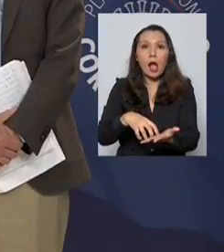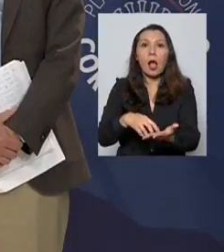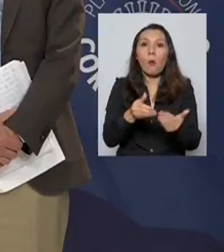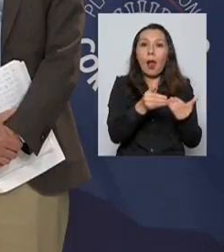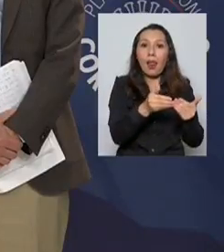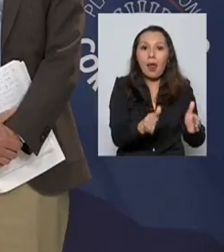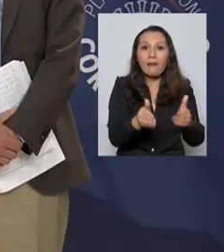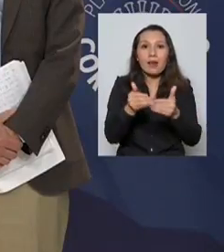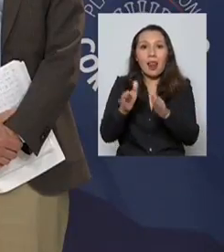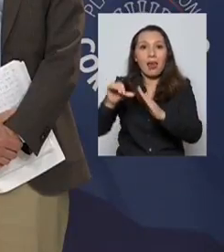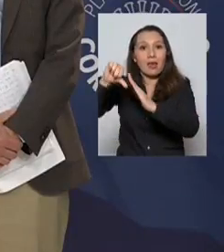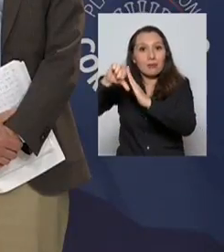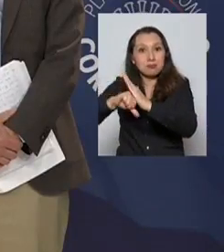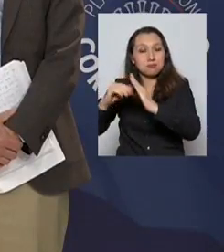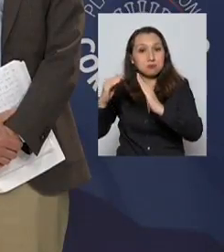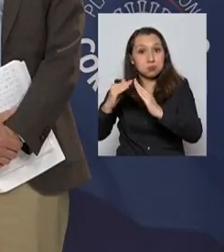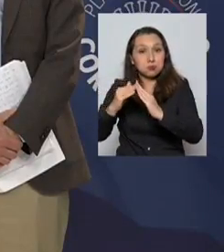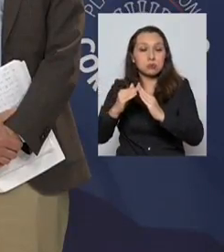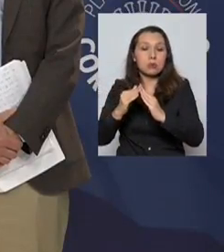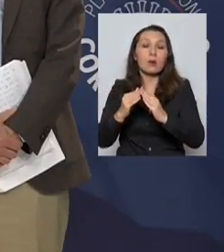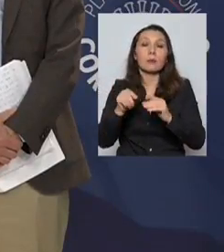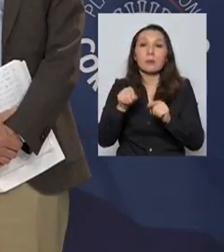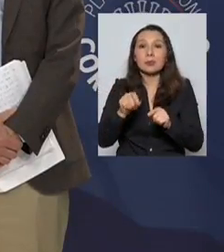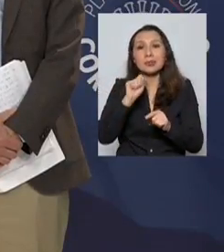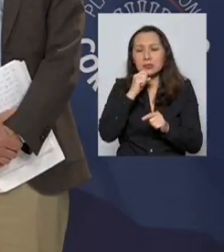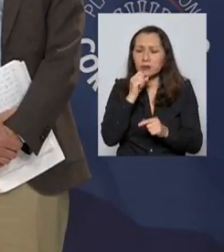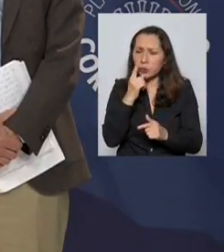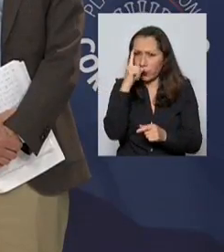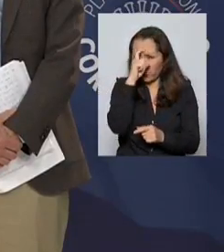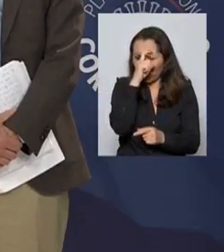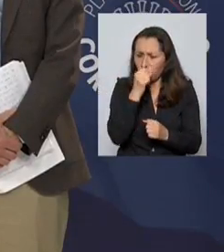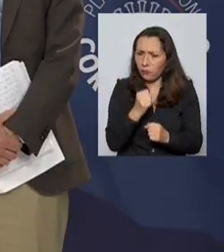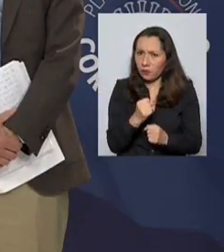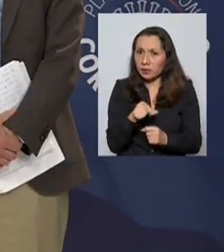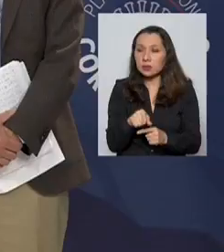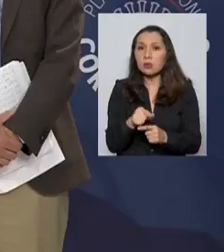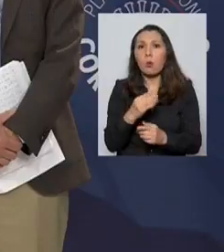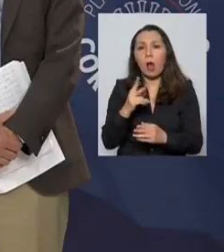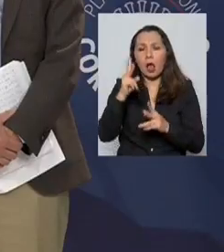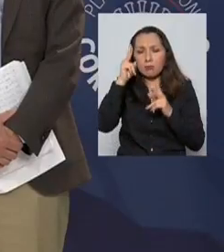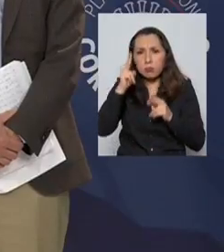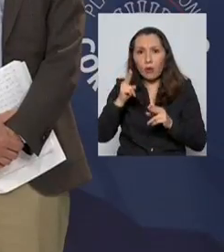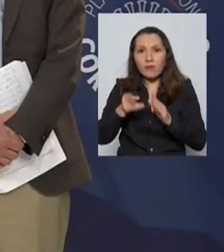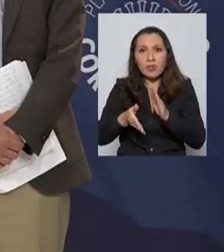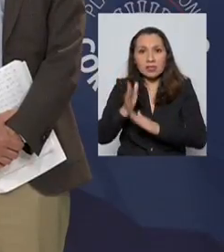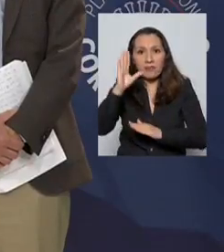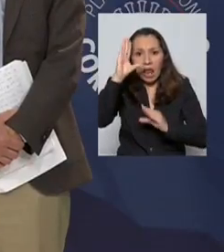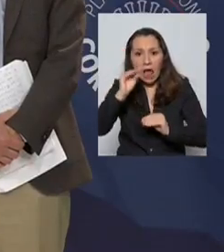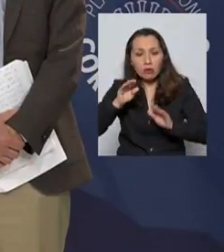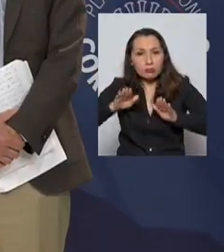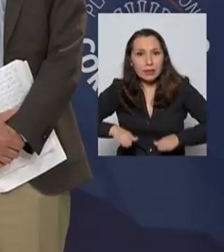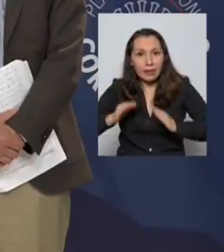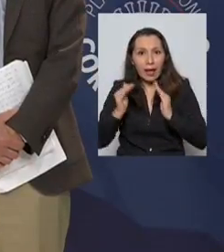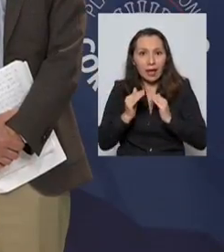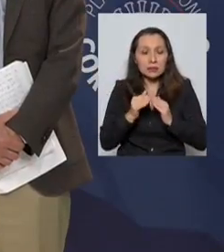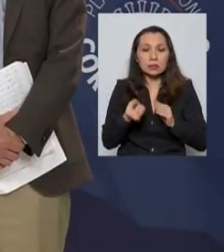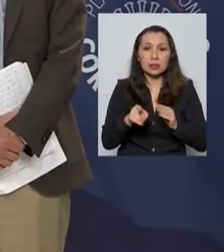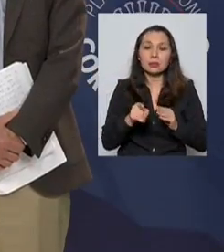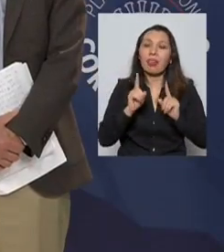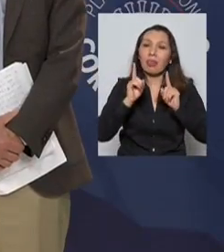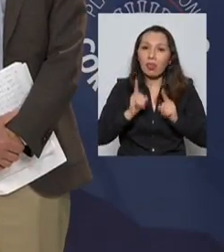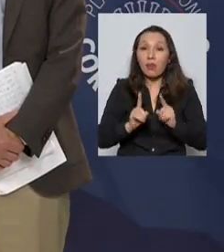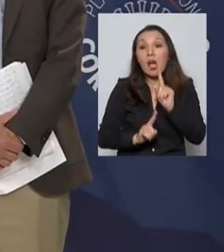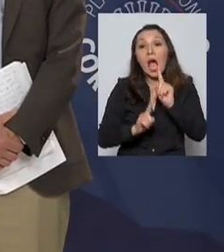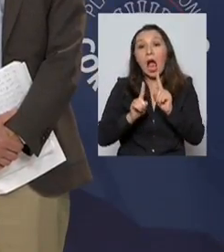ido liberando de este encierro tan duro con toque de queda en la noche, es evidente que tienen que